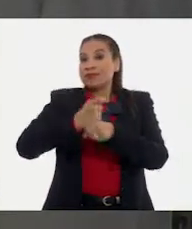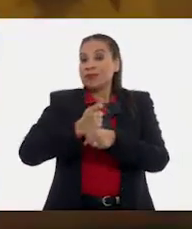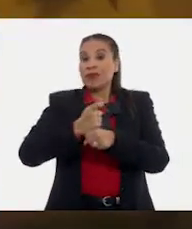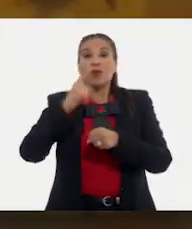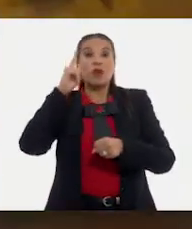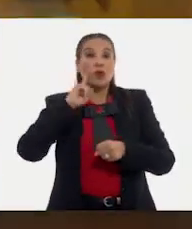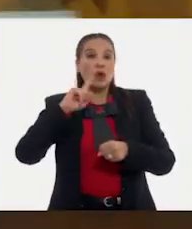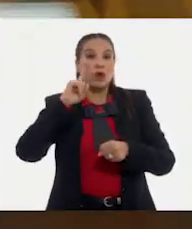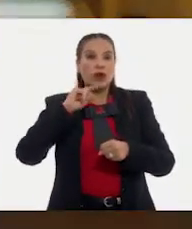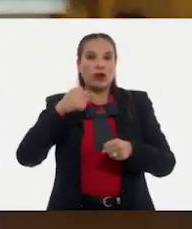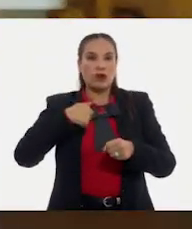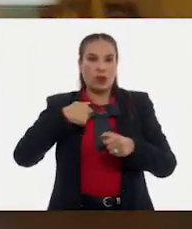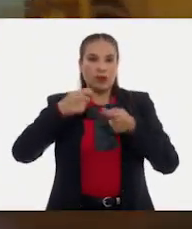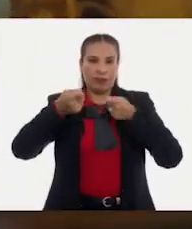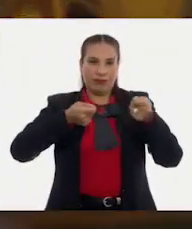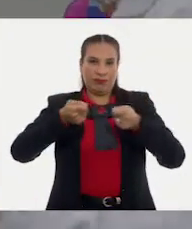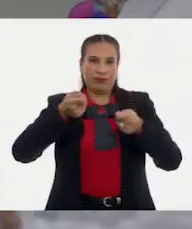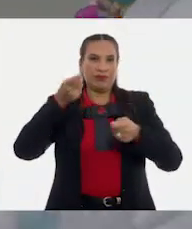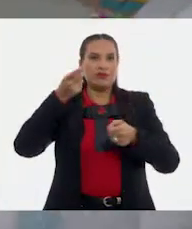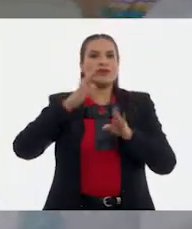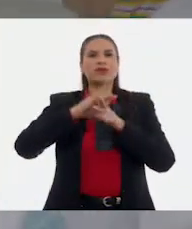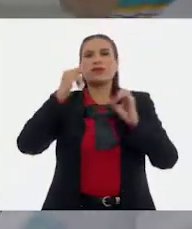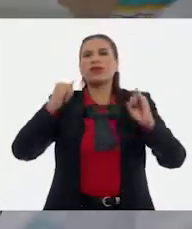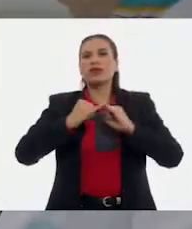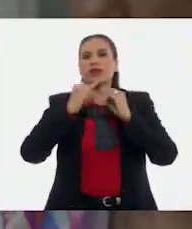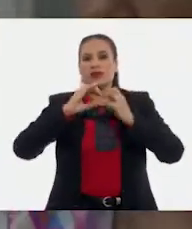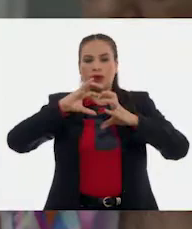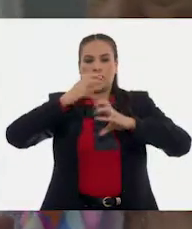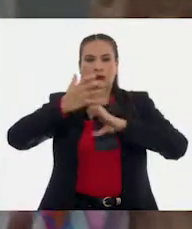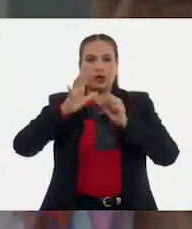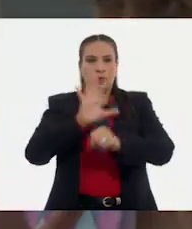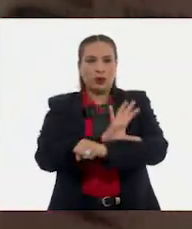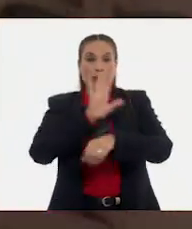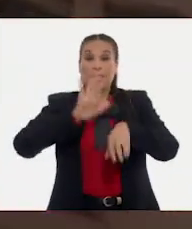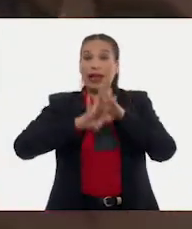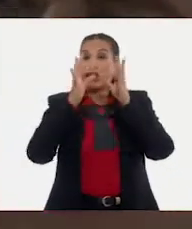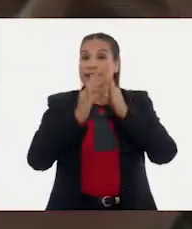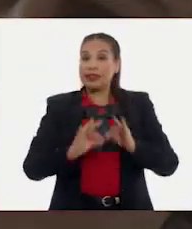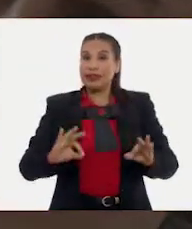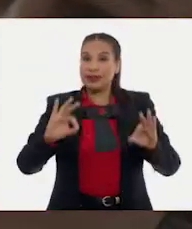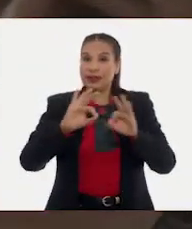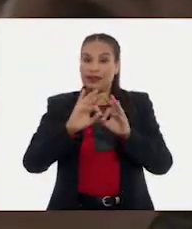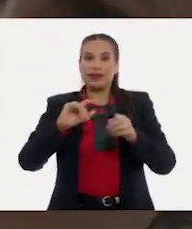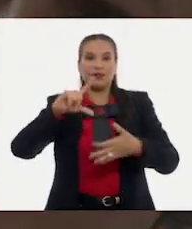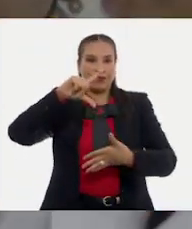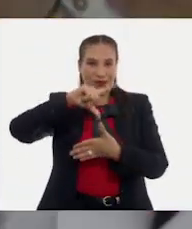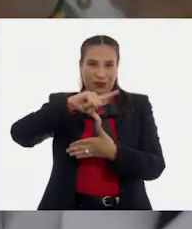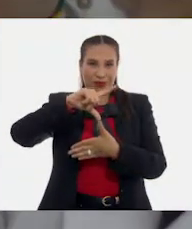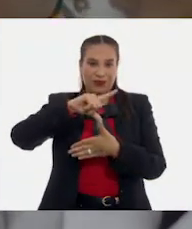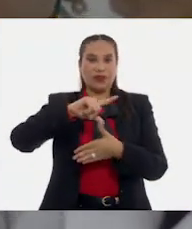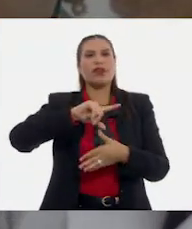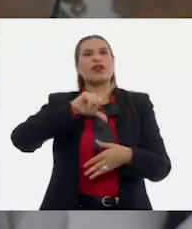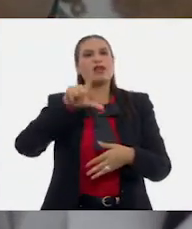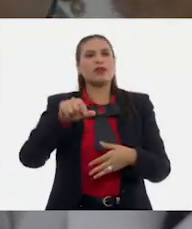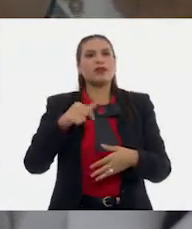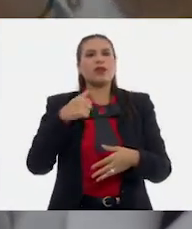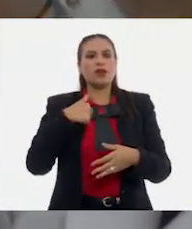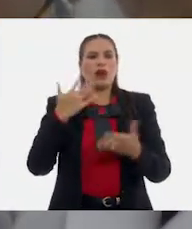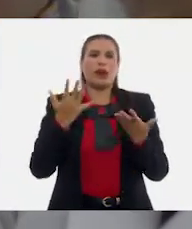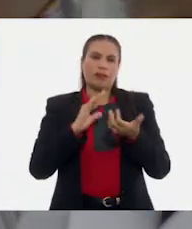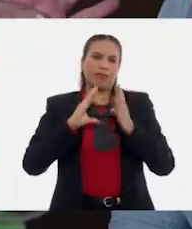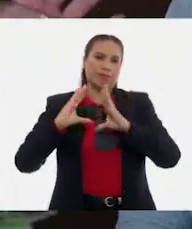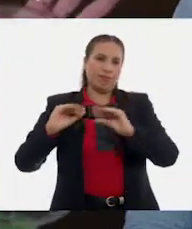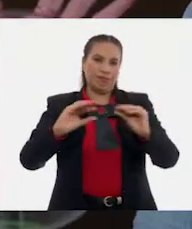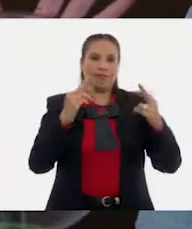primera mujer en dirigir uno de los institutos nucleares más importantes de Latinoamérica. Además de convertirme